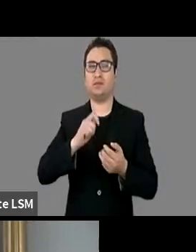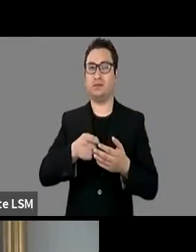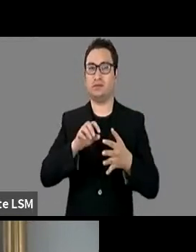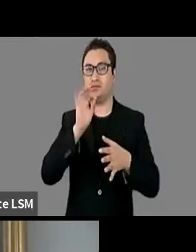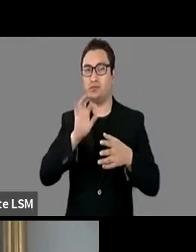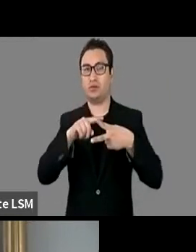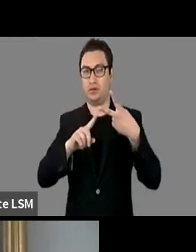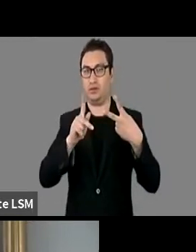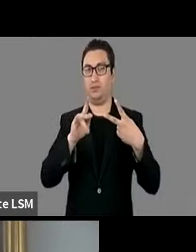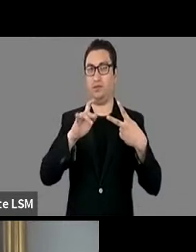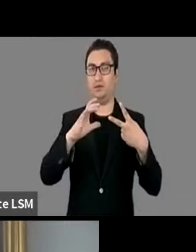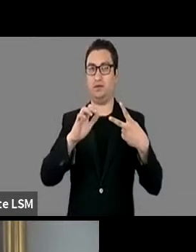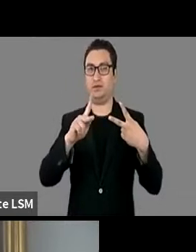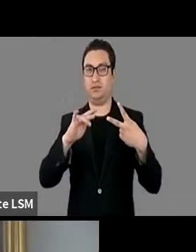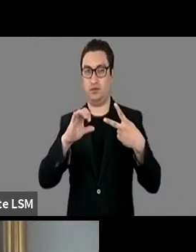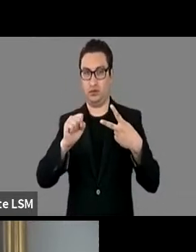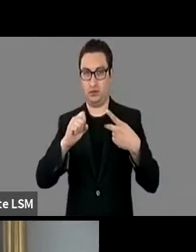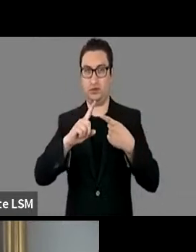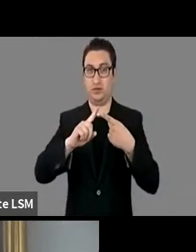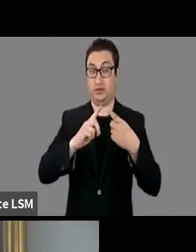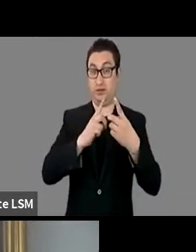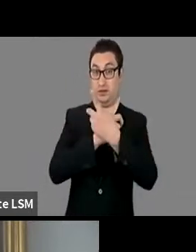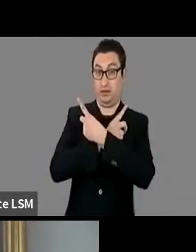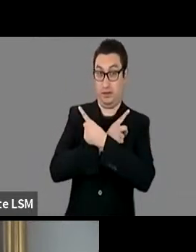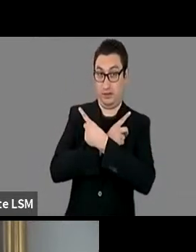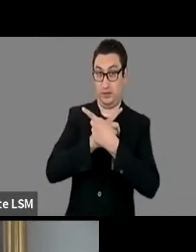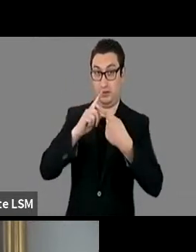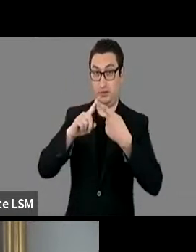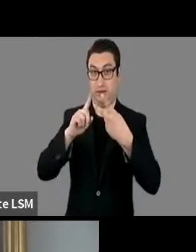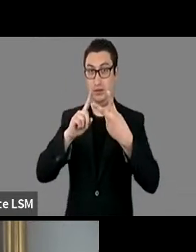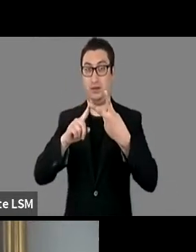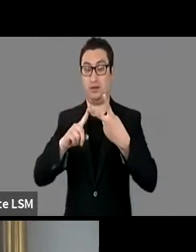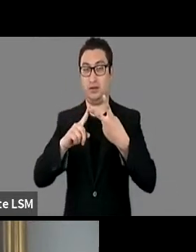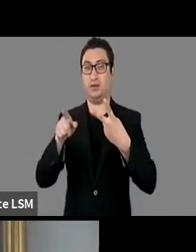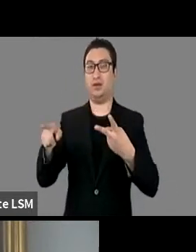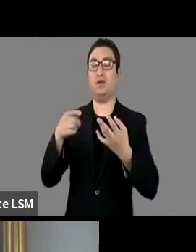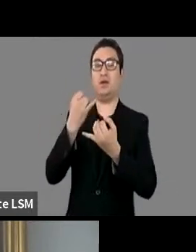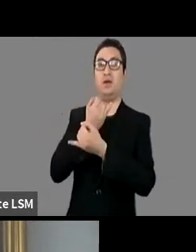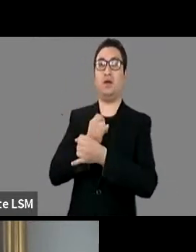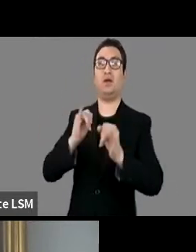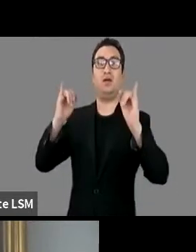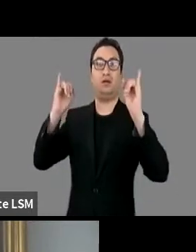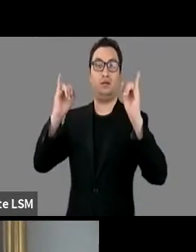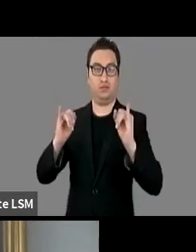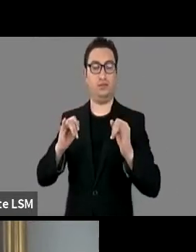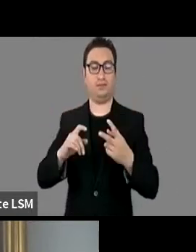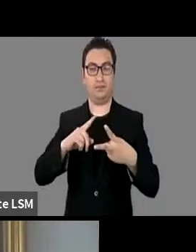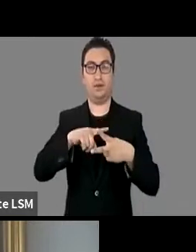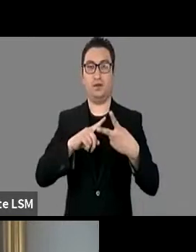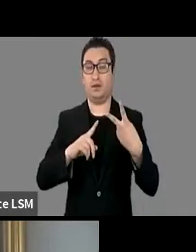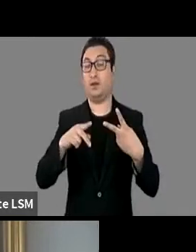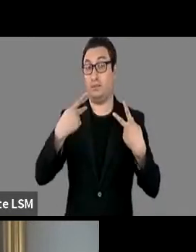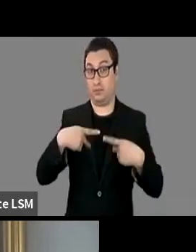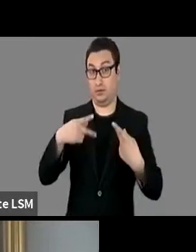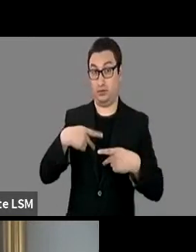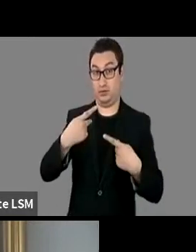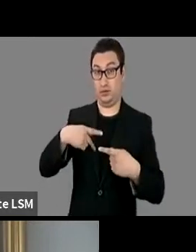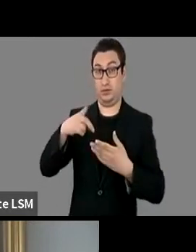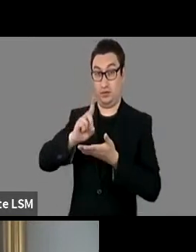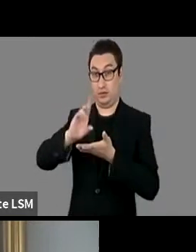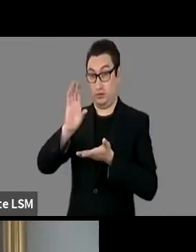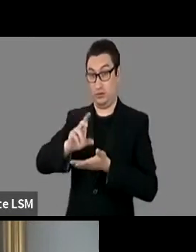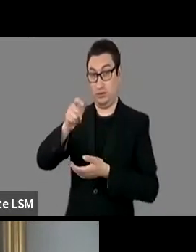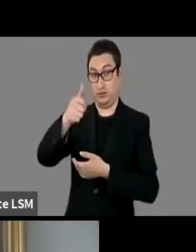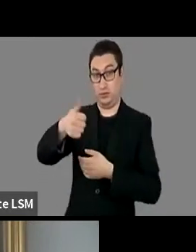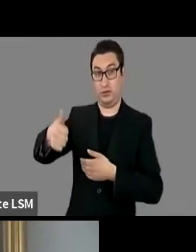la dignidad y la autonomía. Y es decir, que las personas con discapacidad tienen valor en sí mismas y tienen derecho a tomar